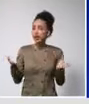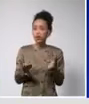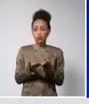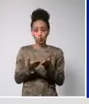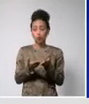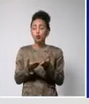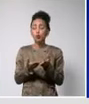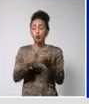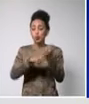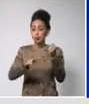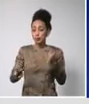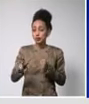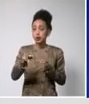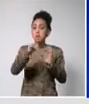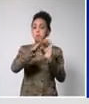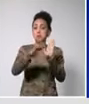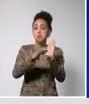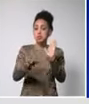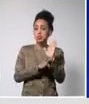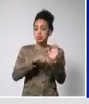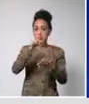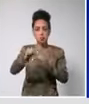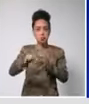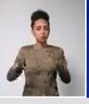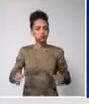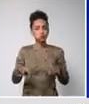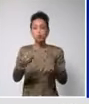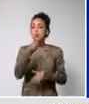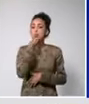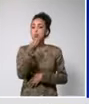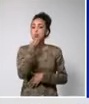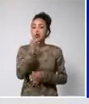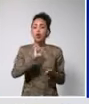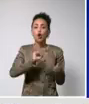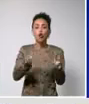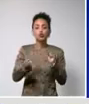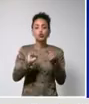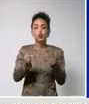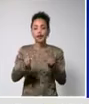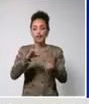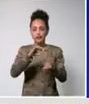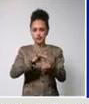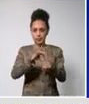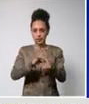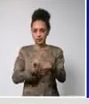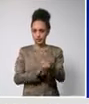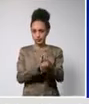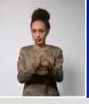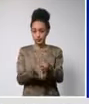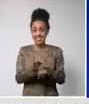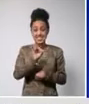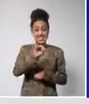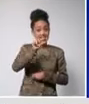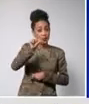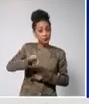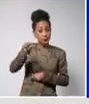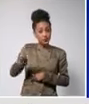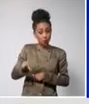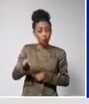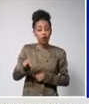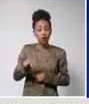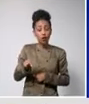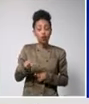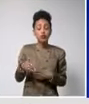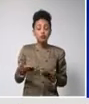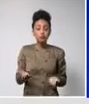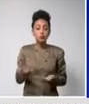que han venido adoptando pues les ha permitido un control de la pandemia. Los 7 casos, bueno, pues del